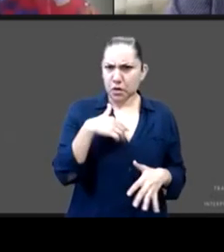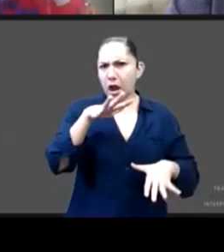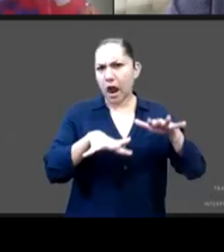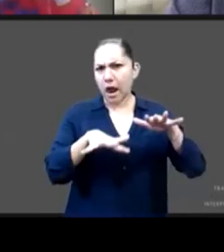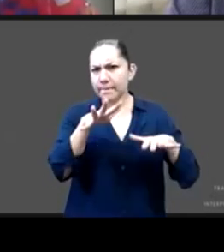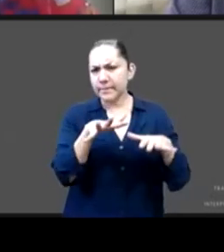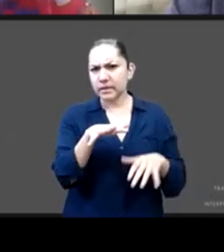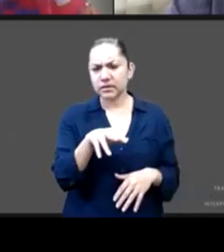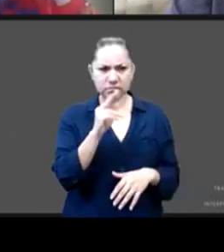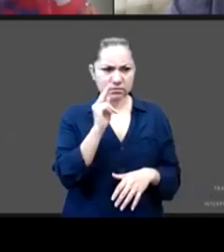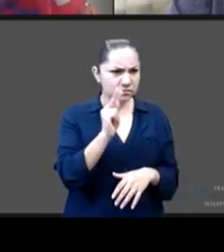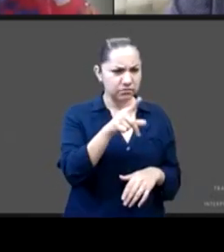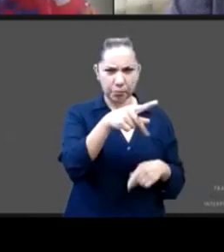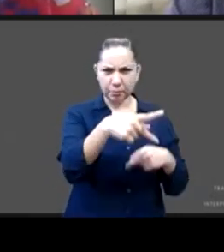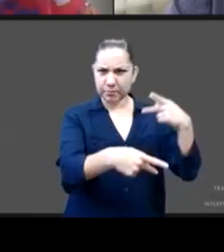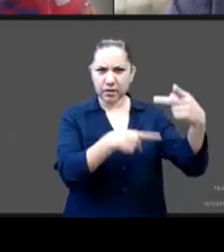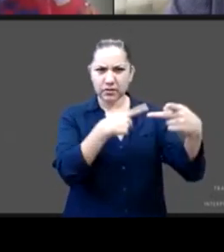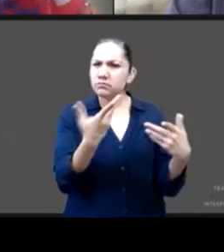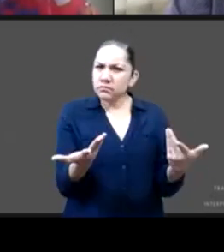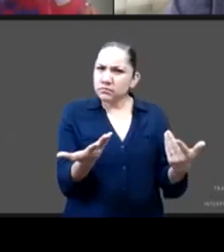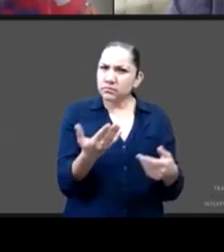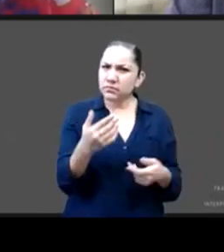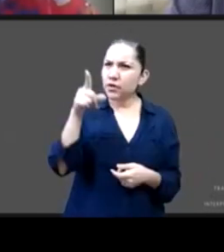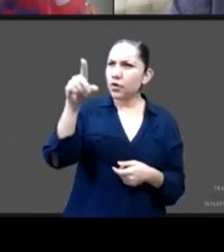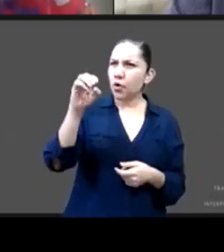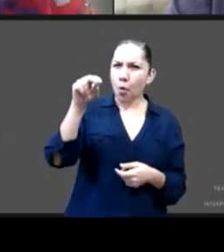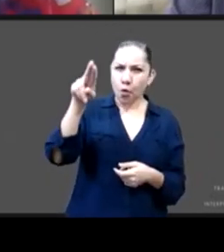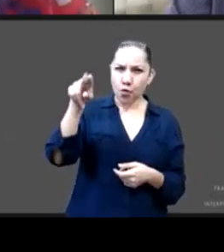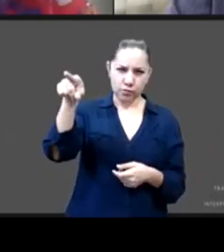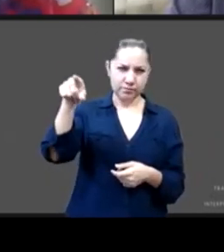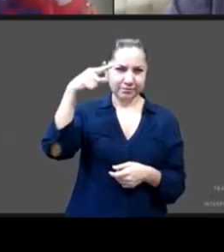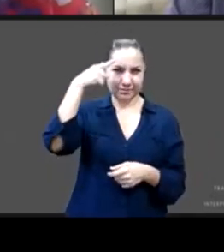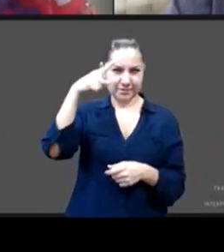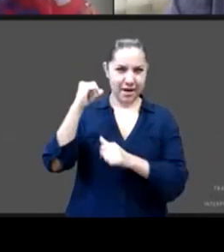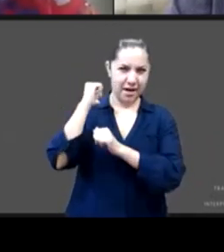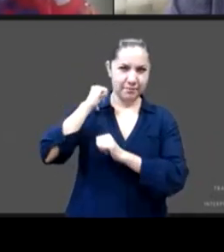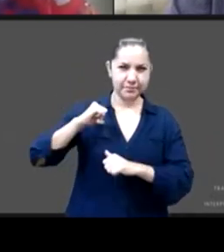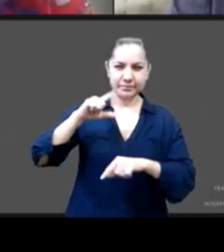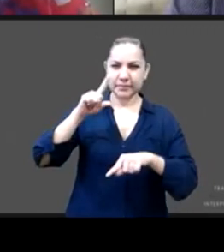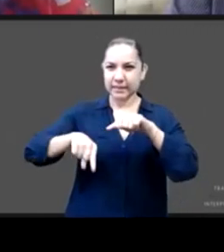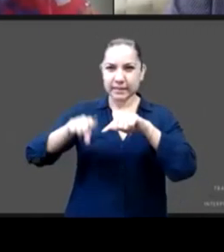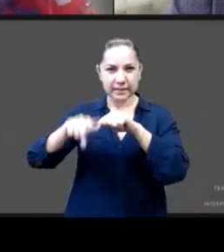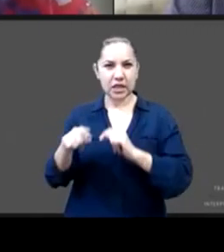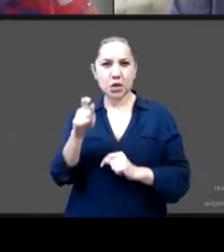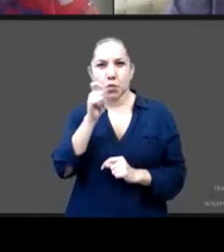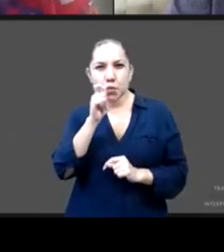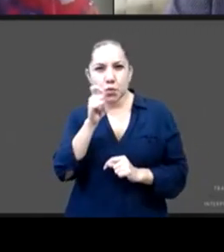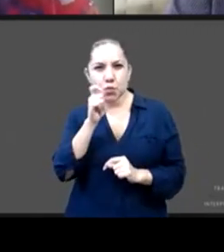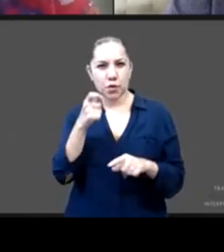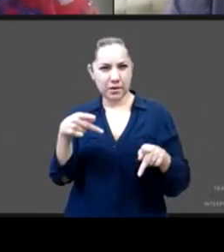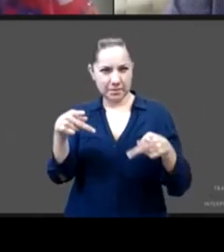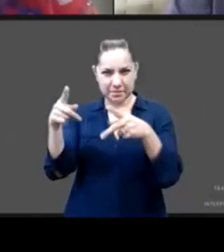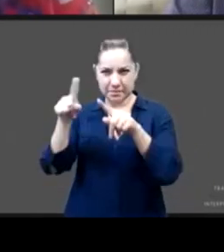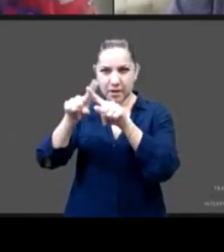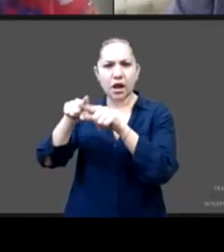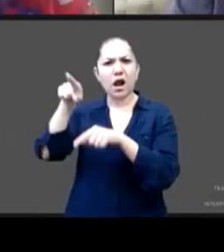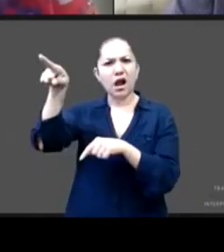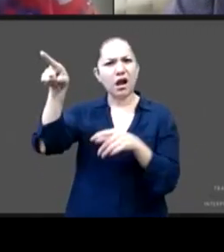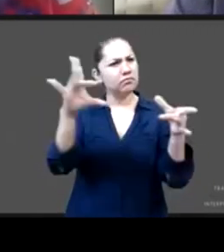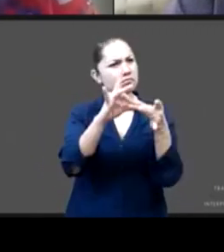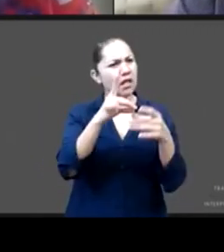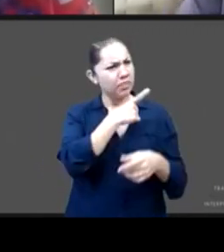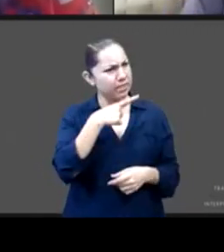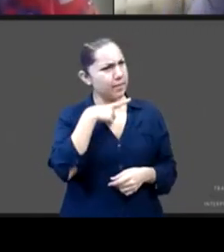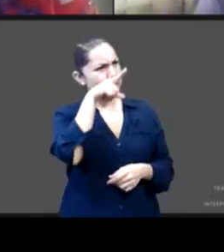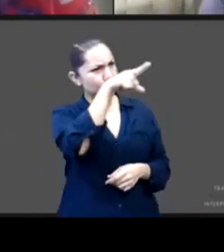la Oficina de Naciones Unidas contra las Drogas y el Delito está metida en esto y no está metido UNICEF, por ejemplo, ¿no? No, UNICEF no